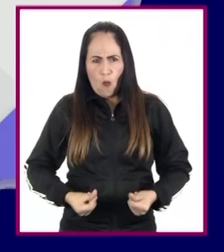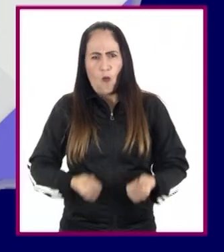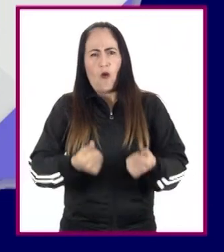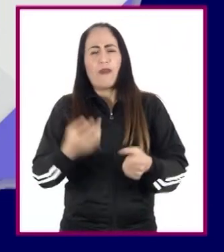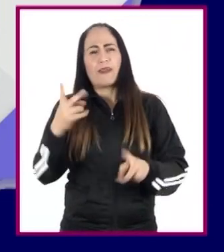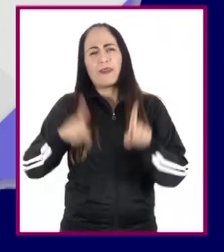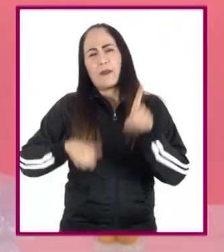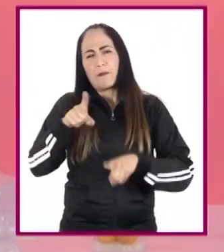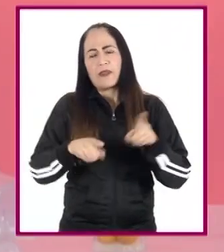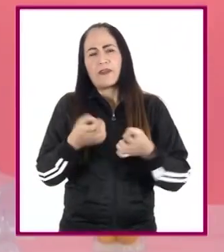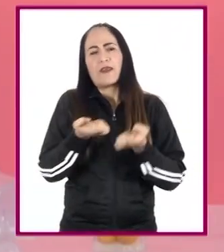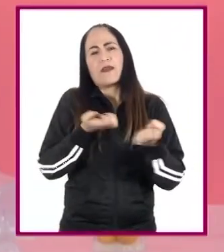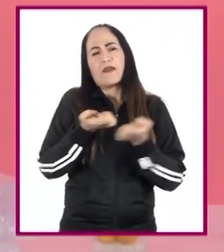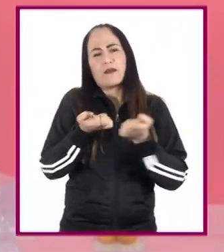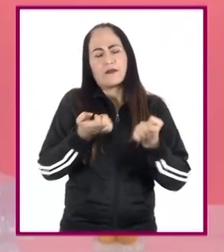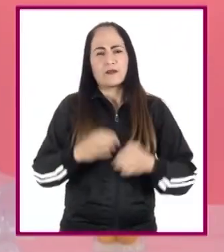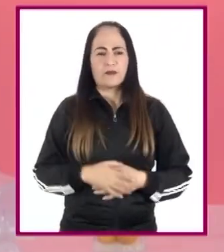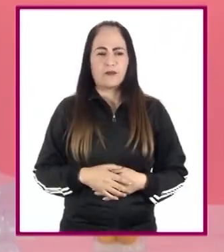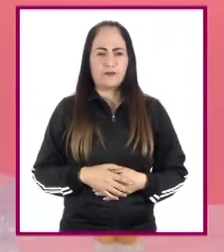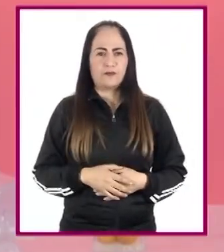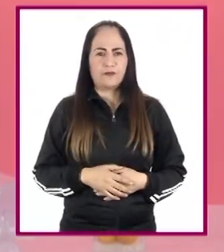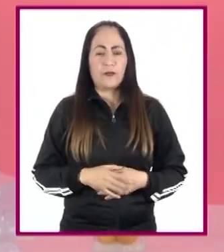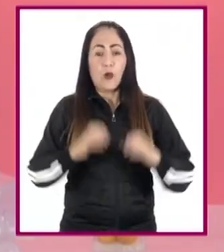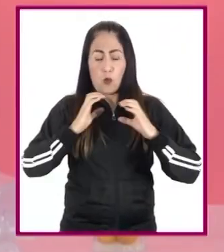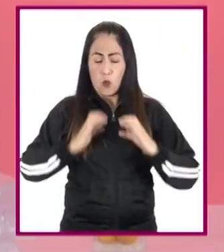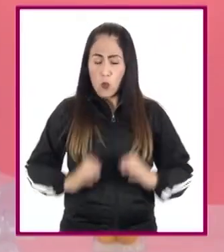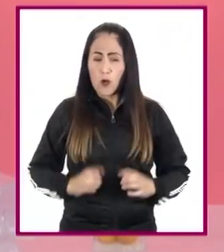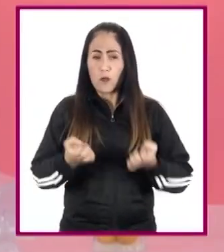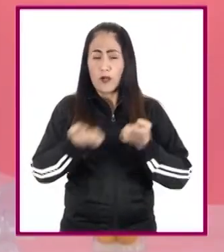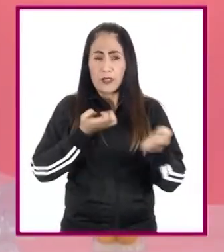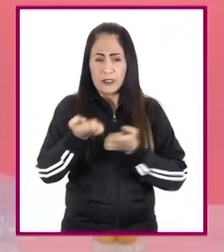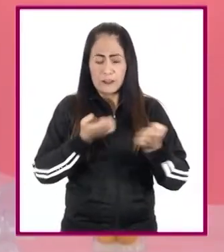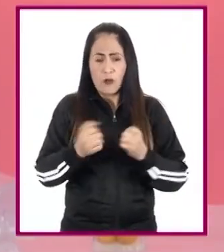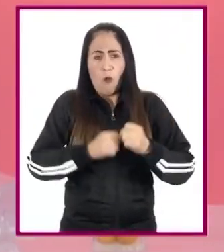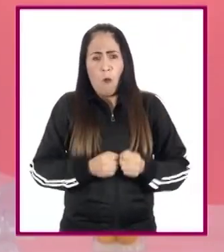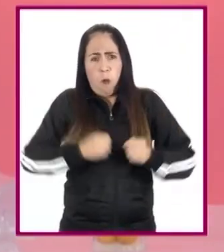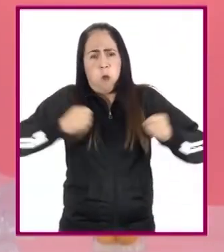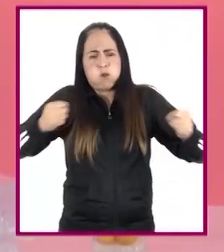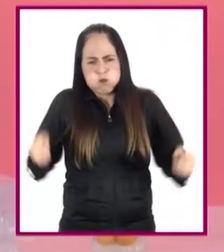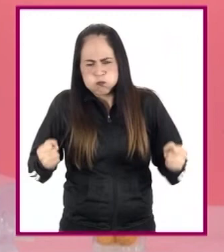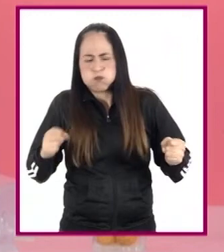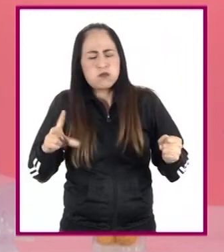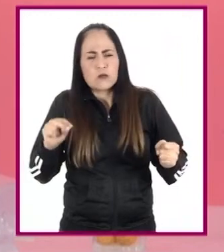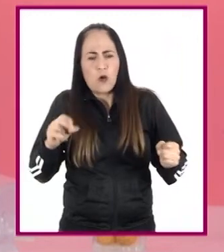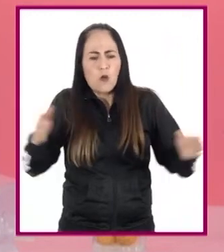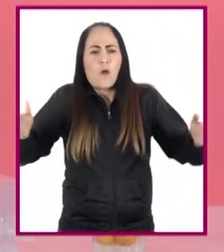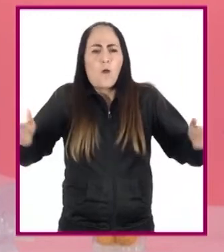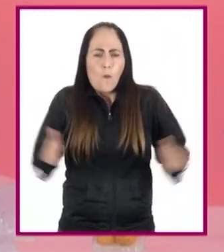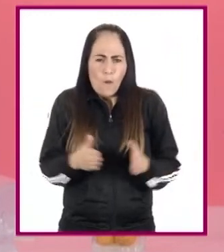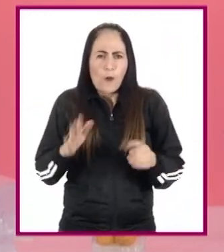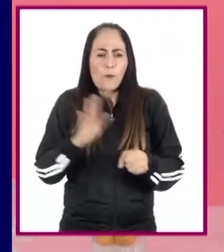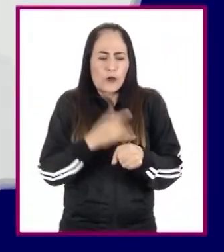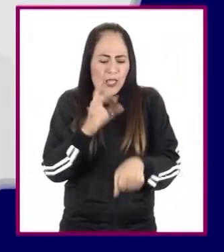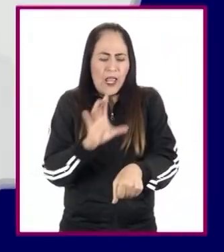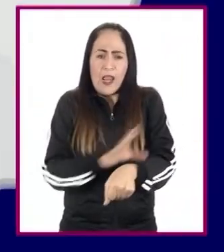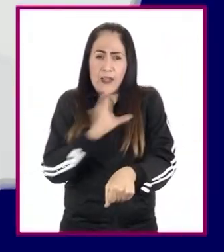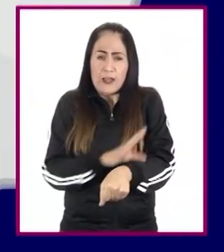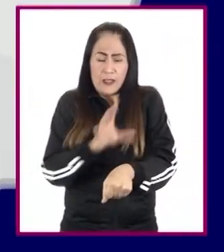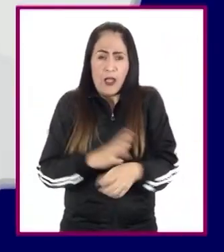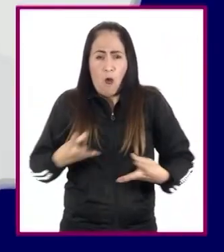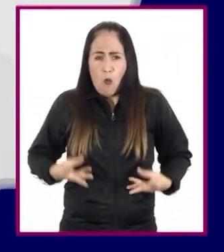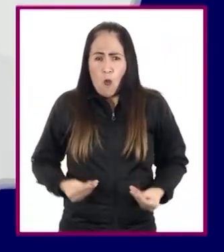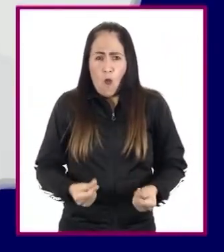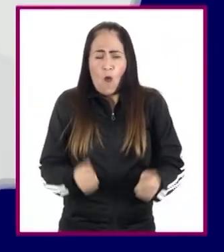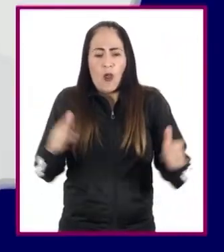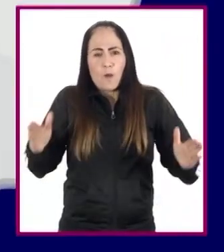física. La actividad física ayuda a evitar el sobrepeso y la obesidad, puesto que se requiere más energía. Sin embargo,